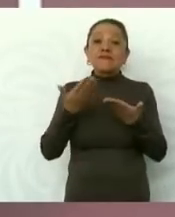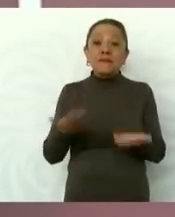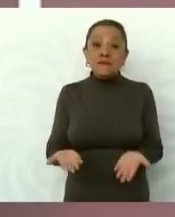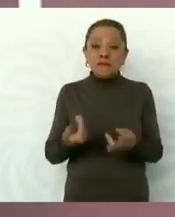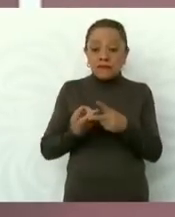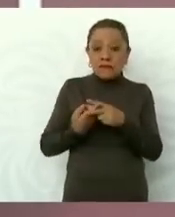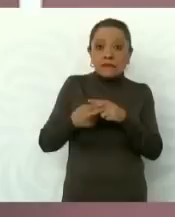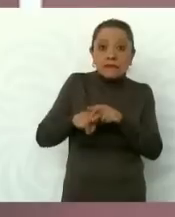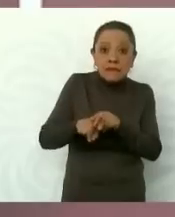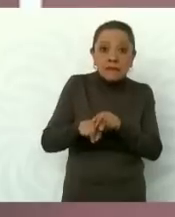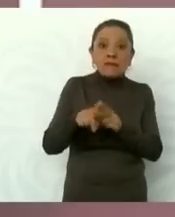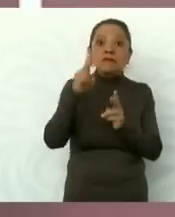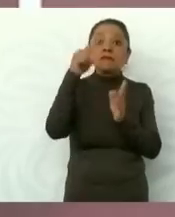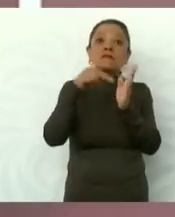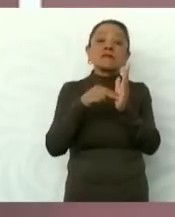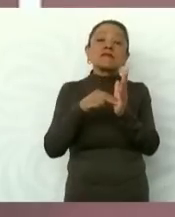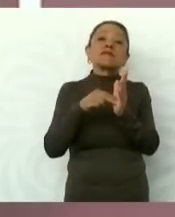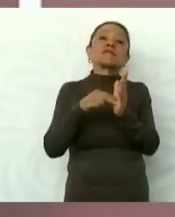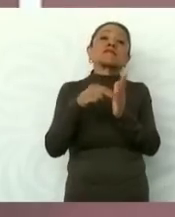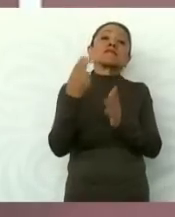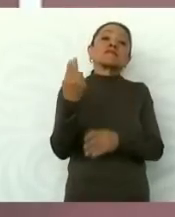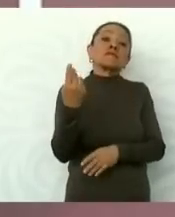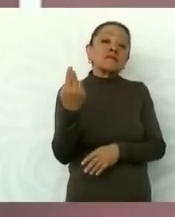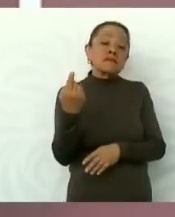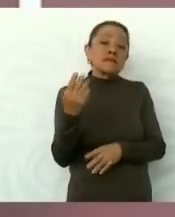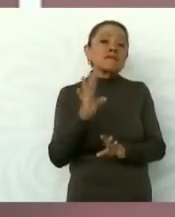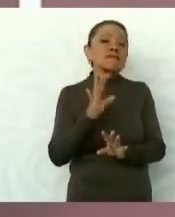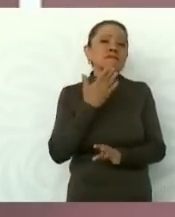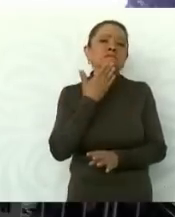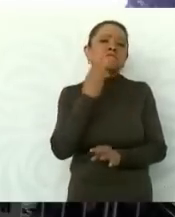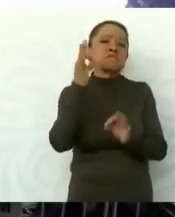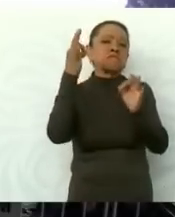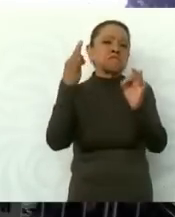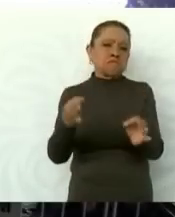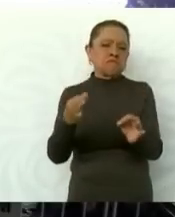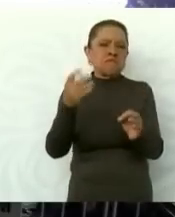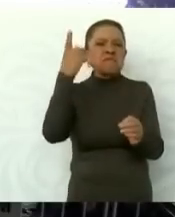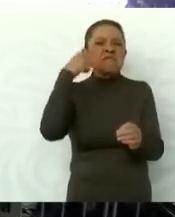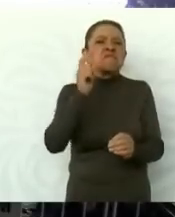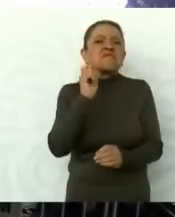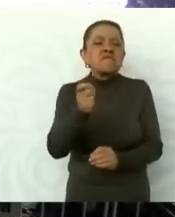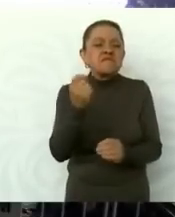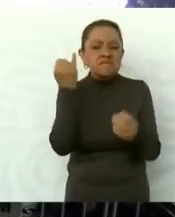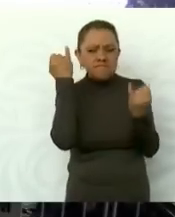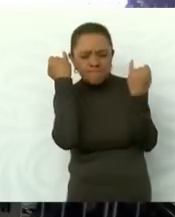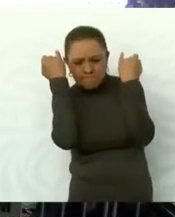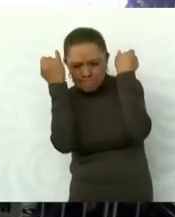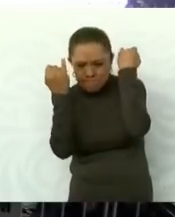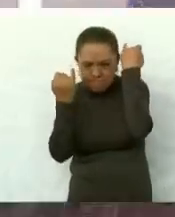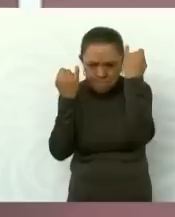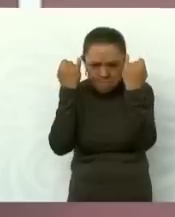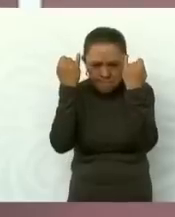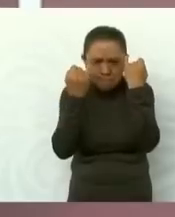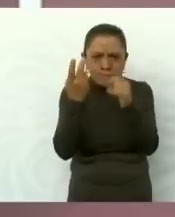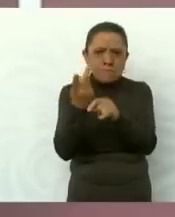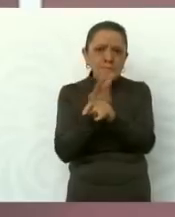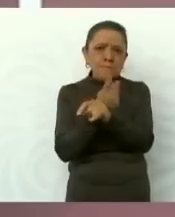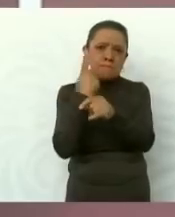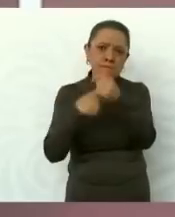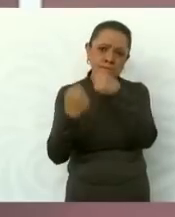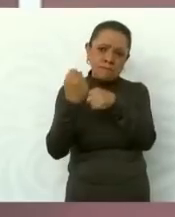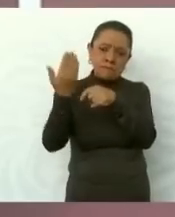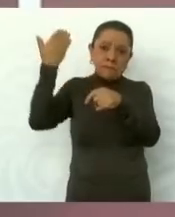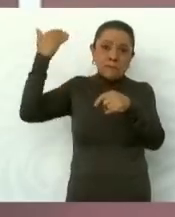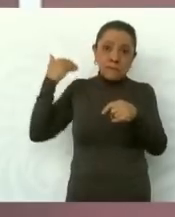el 2025, pues es un buen momento para reflexionar qué pasó el año anterior. Por